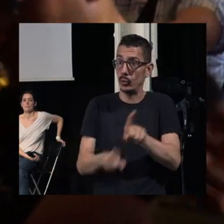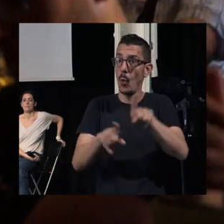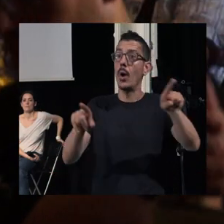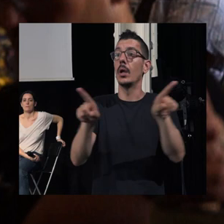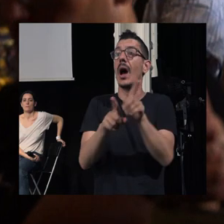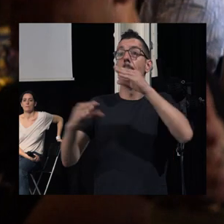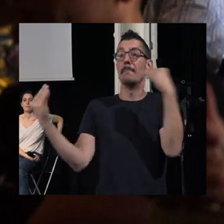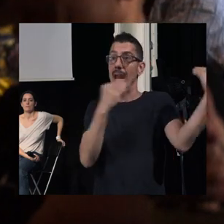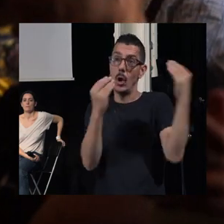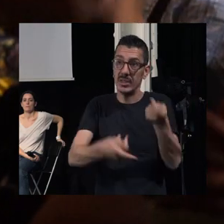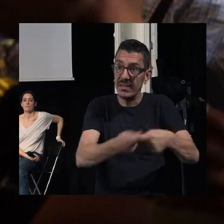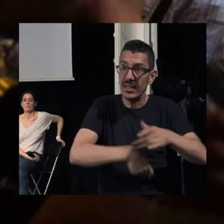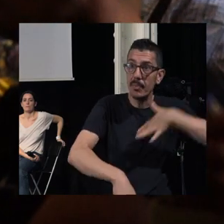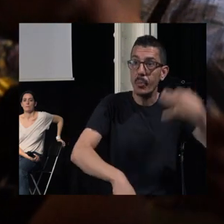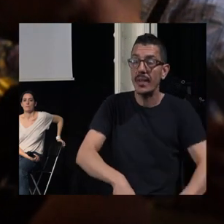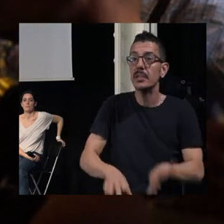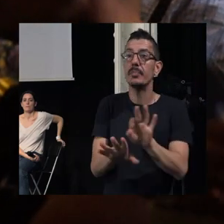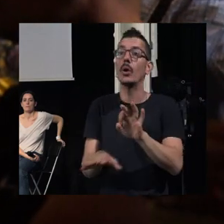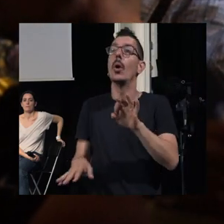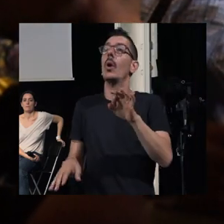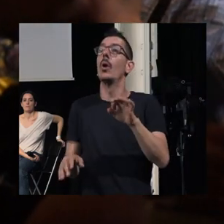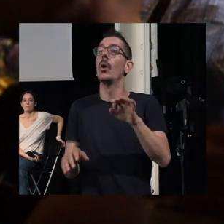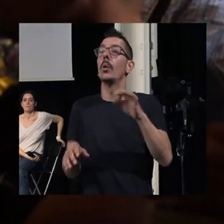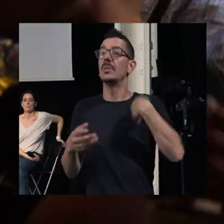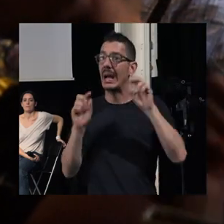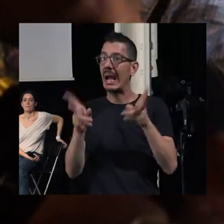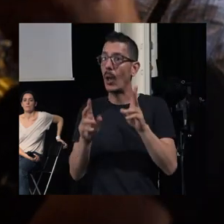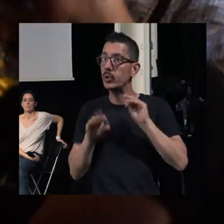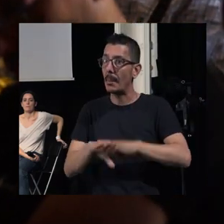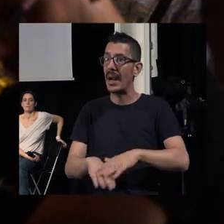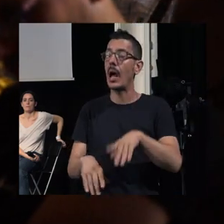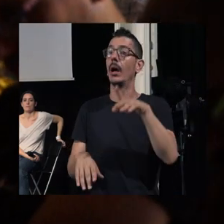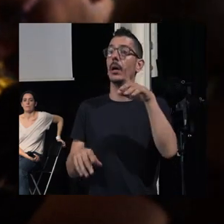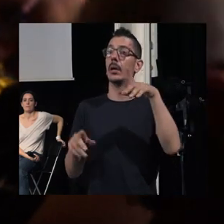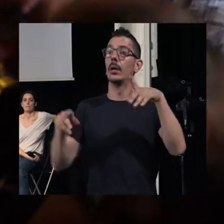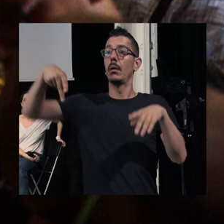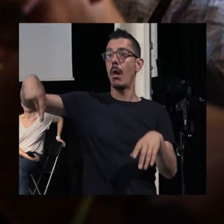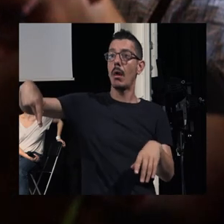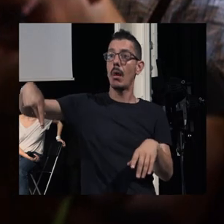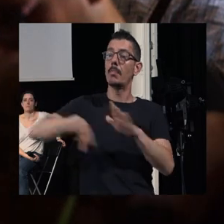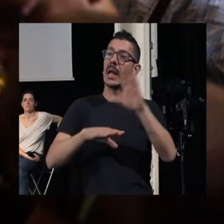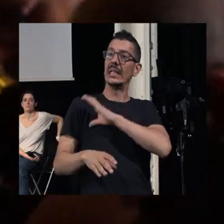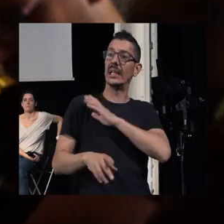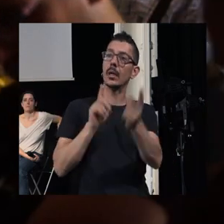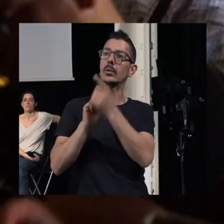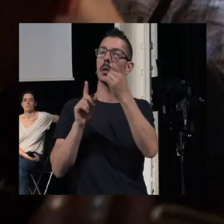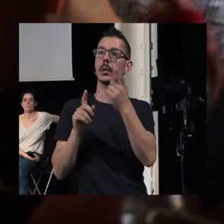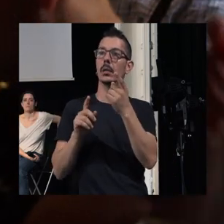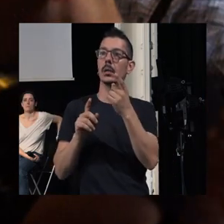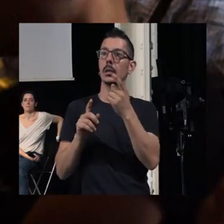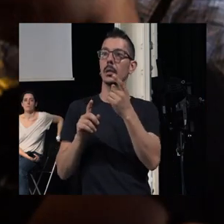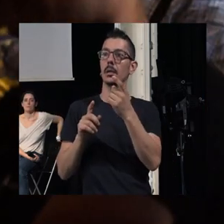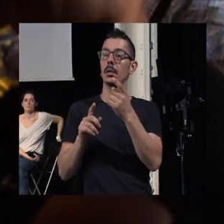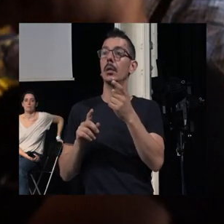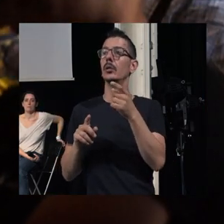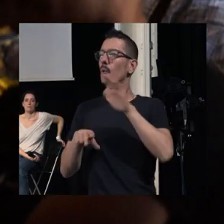carretera, pero no te puedes poner al lado de la carretera para que un cliente te contrate. Tú distraes, los melones